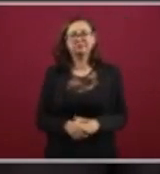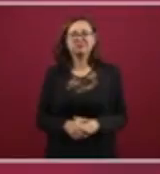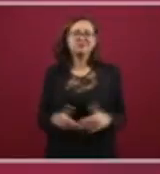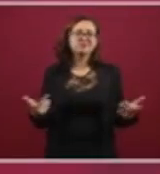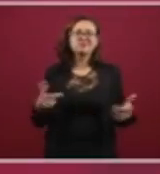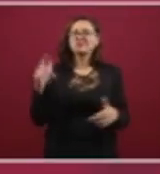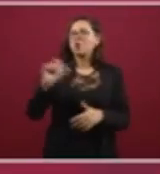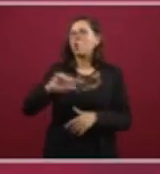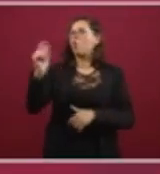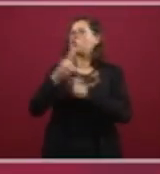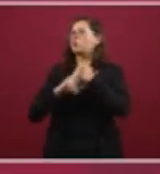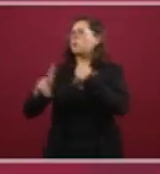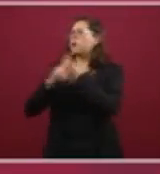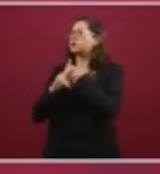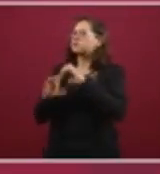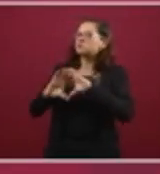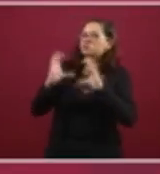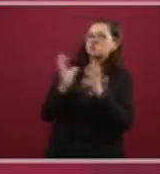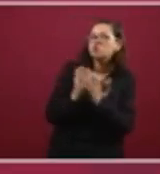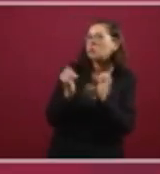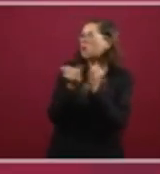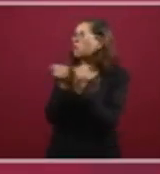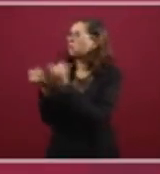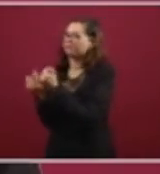ninguna otra parte del mundo.